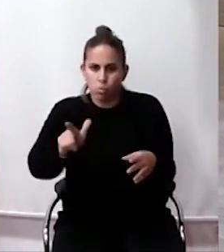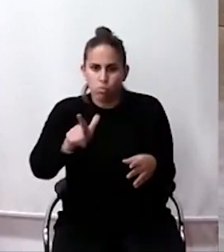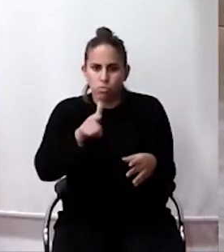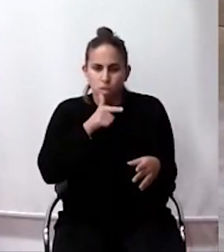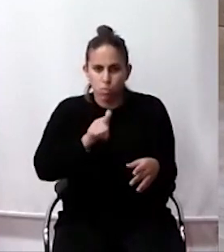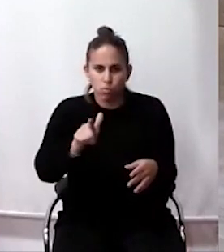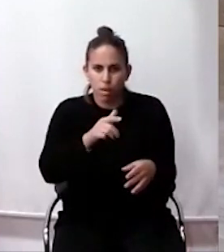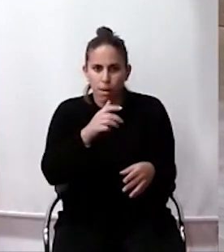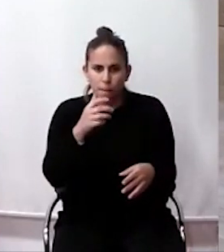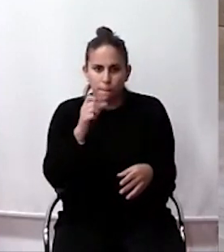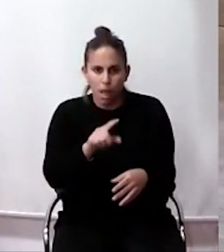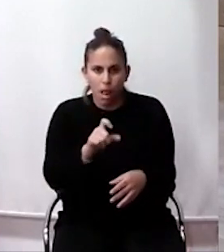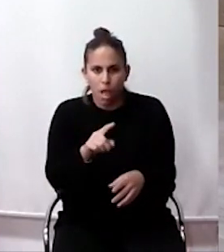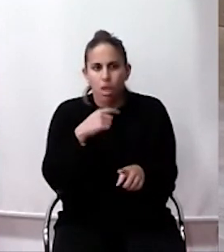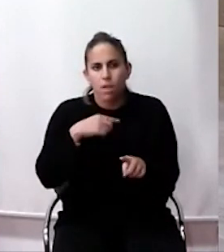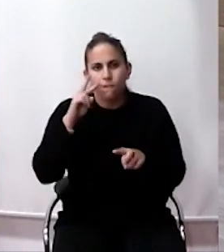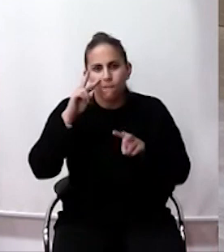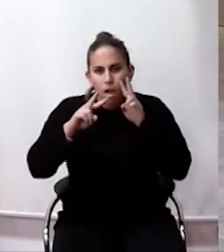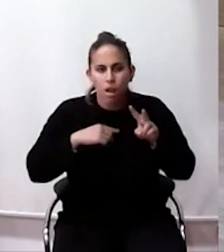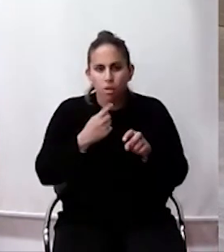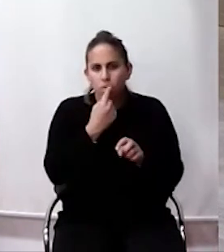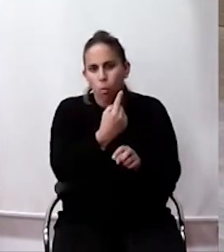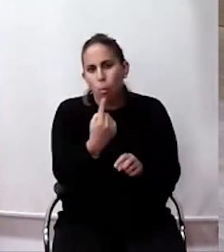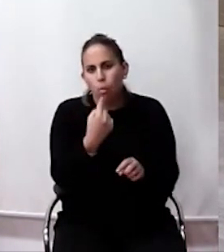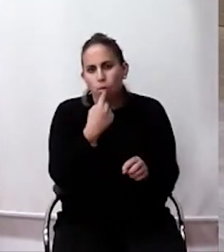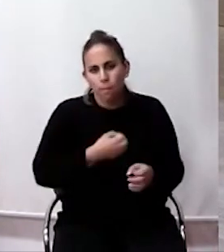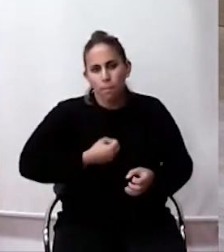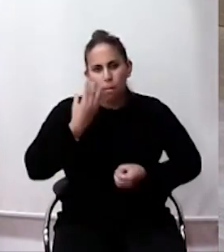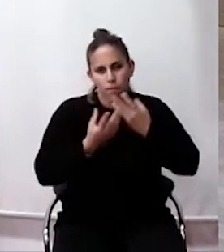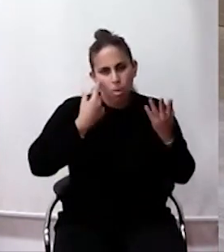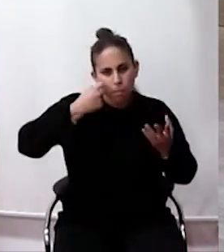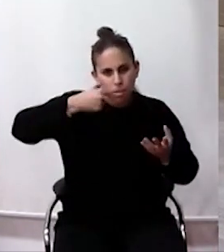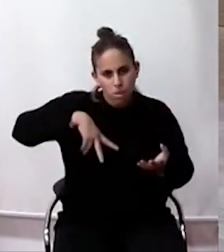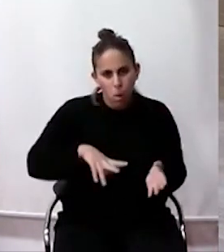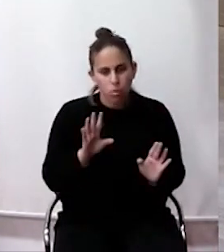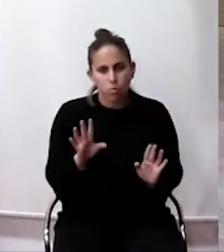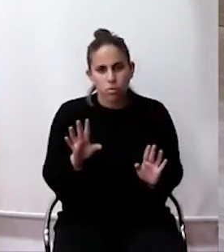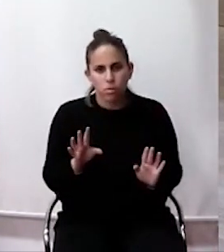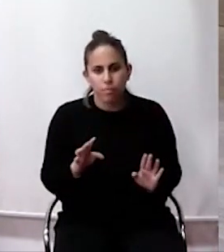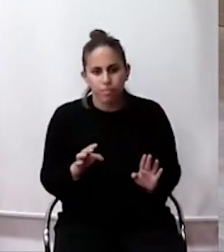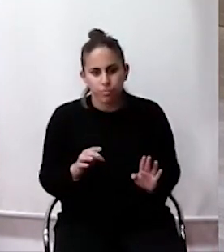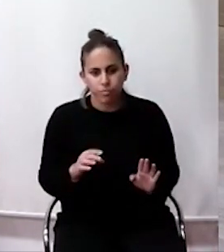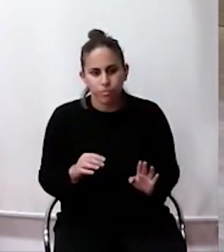que fijar que por lo que uno manifieste, por lo que uno piense,